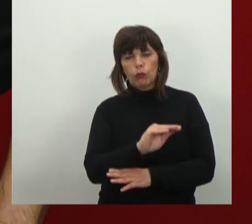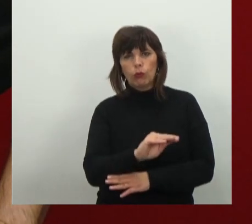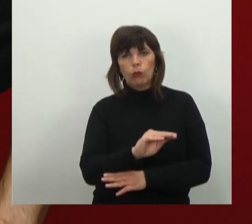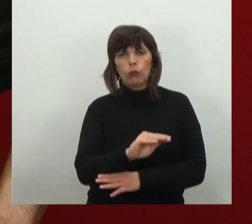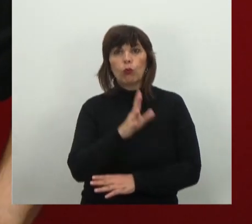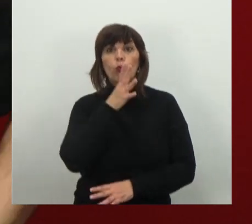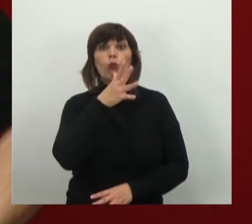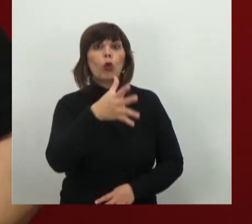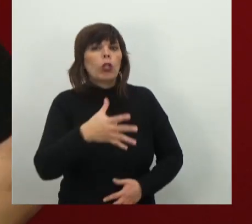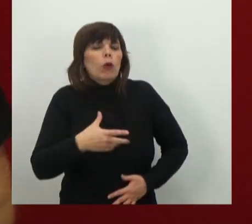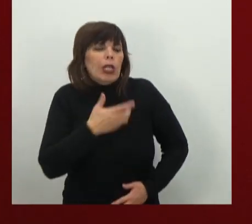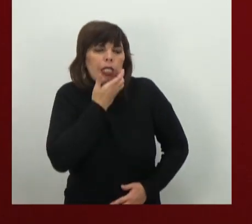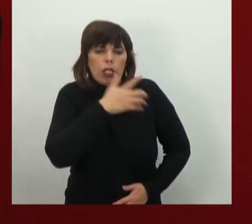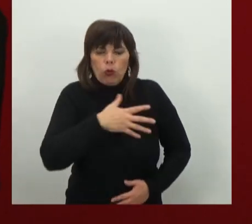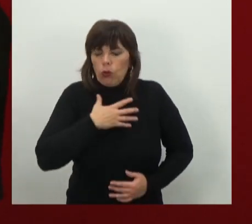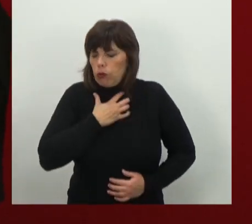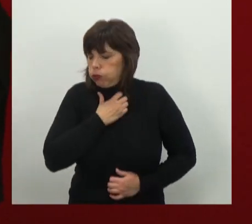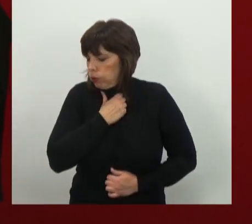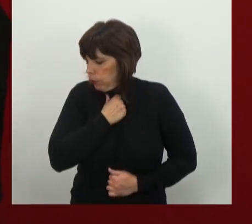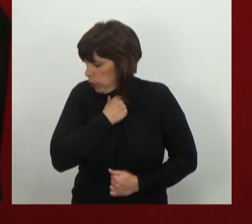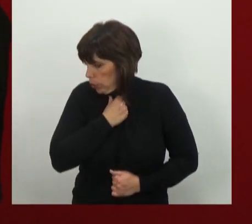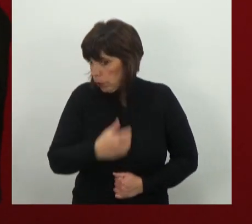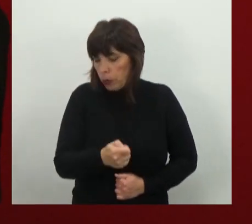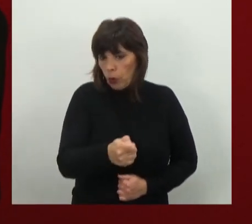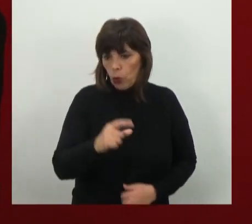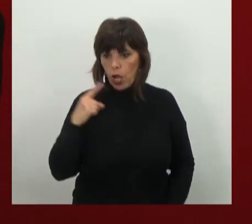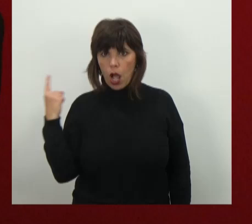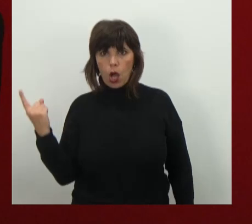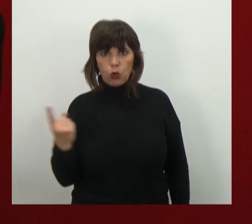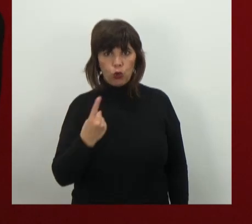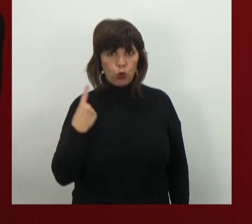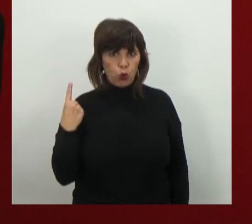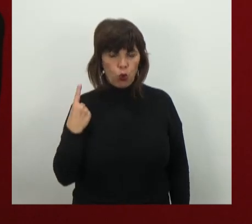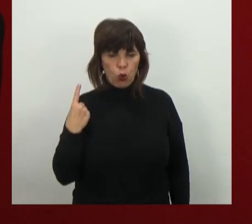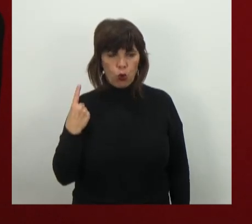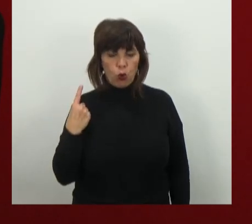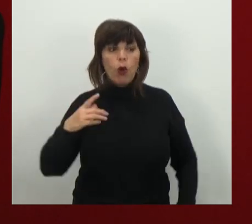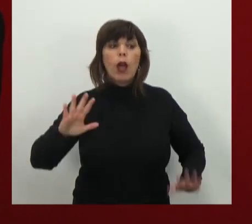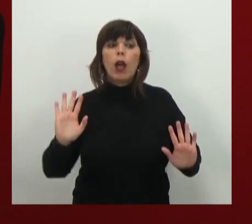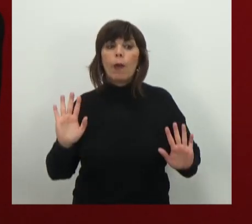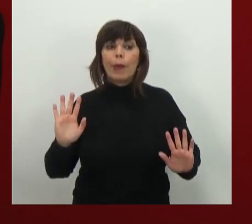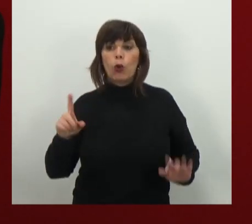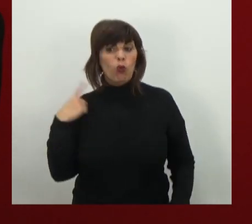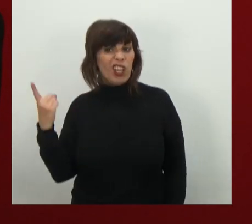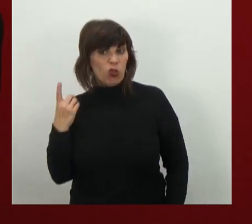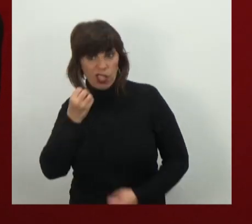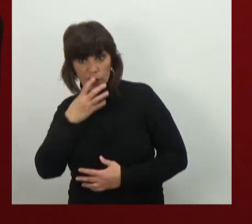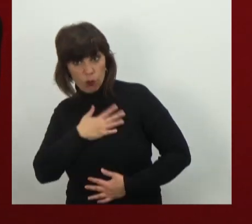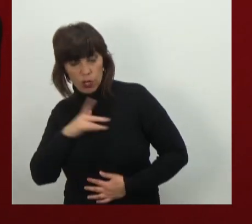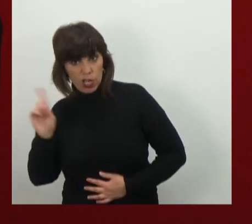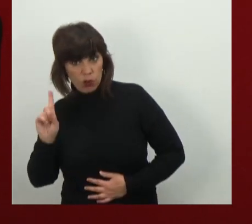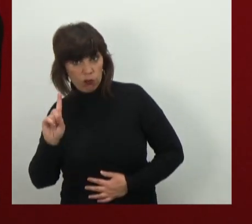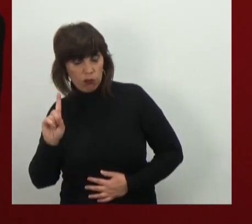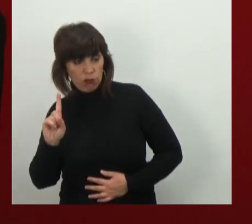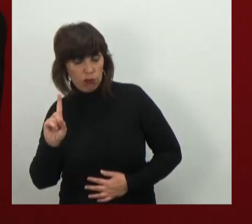Porque el agobio te lleva a la soledad, pero no a una soledad que es buena, porque hay una soledad